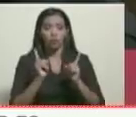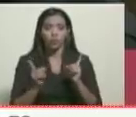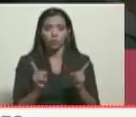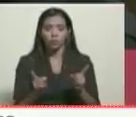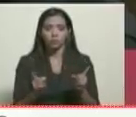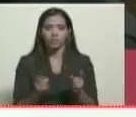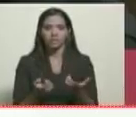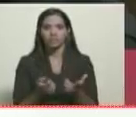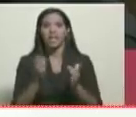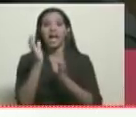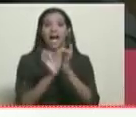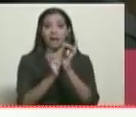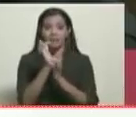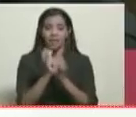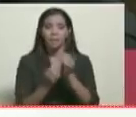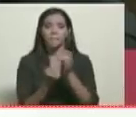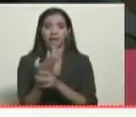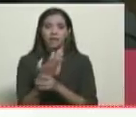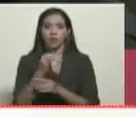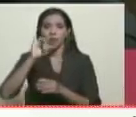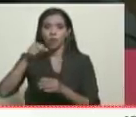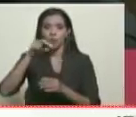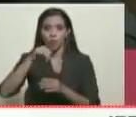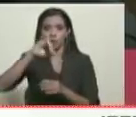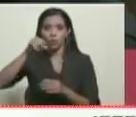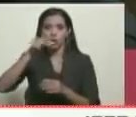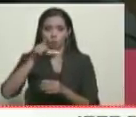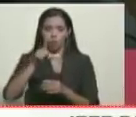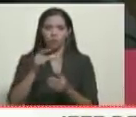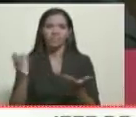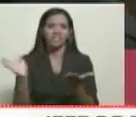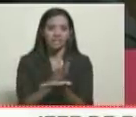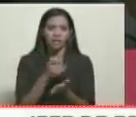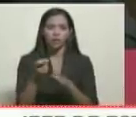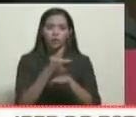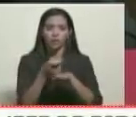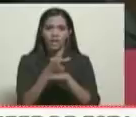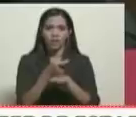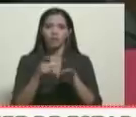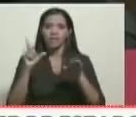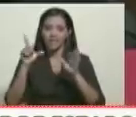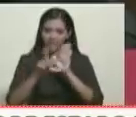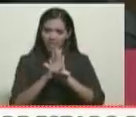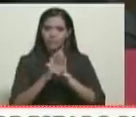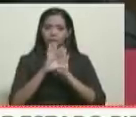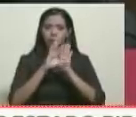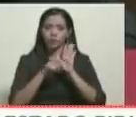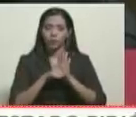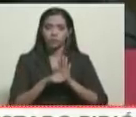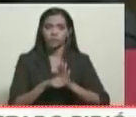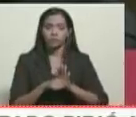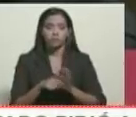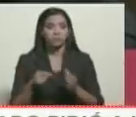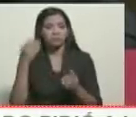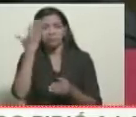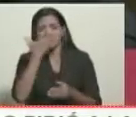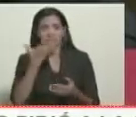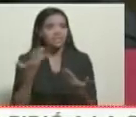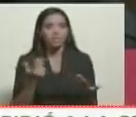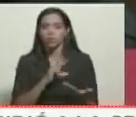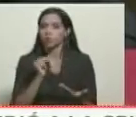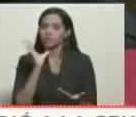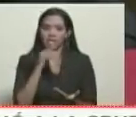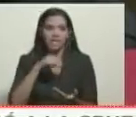abril, mayo, junio y julio derrocar un gobierno legítimamente constituido, porque pareciera que no tienen